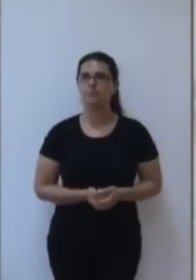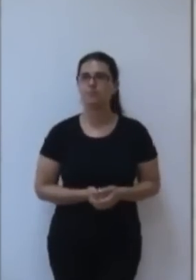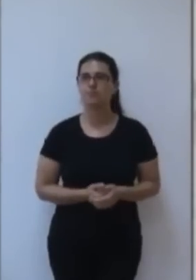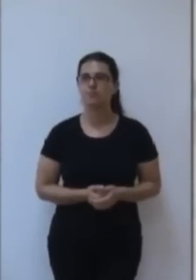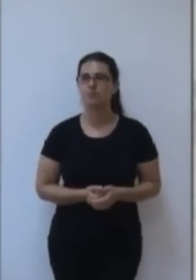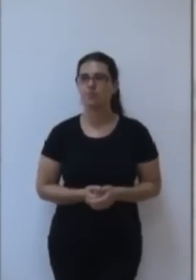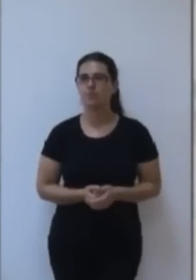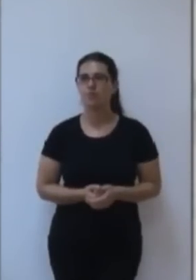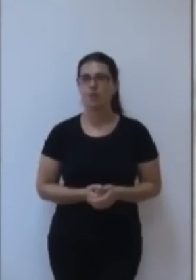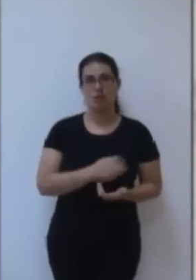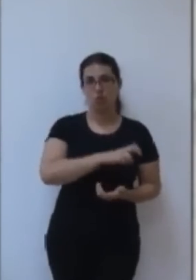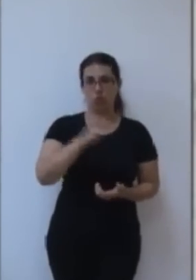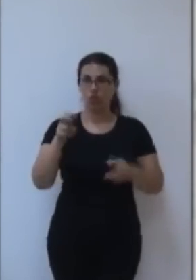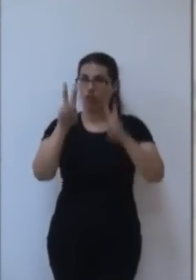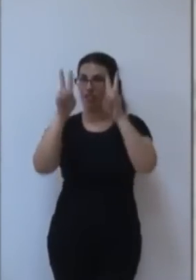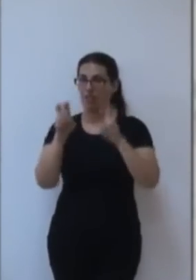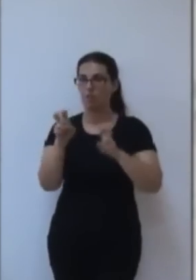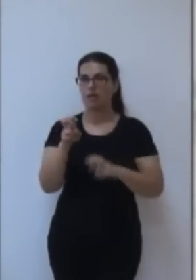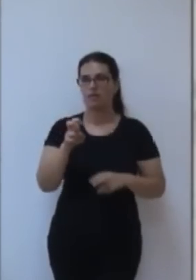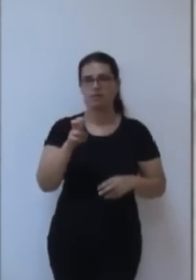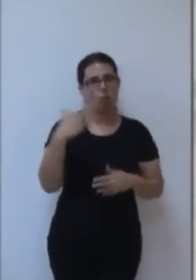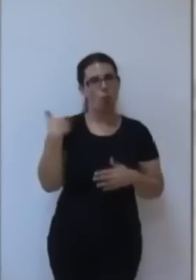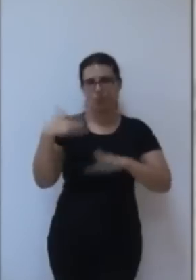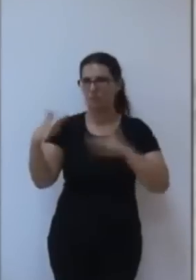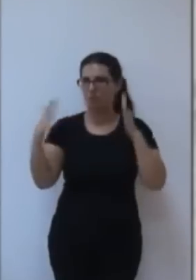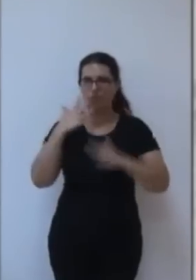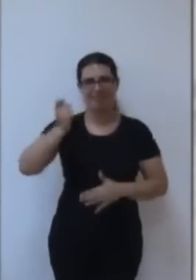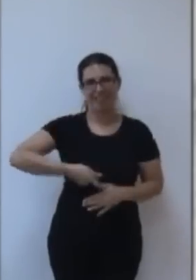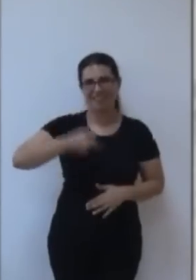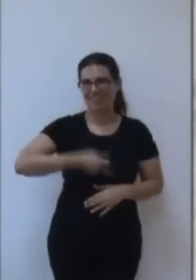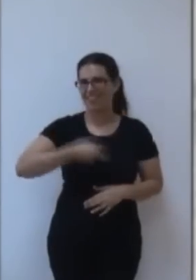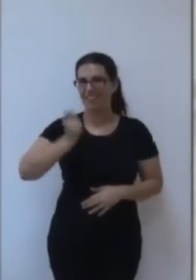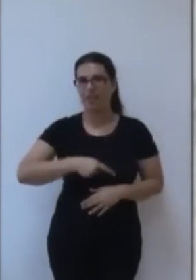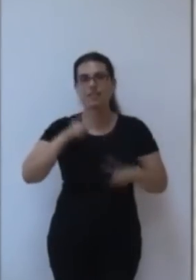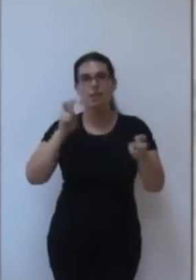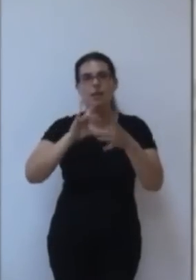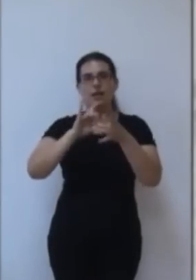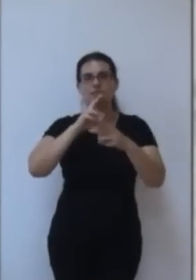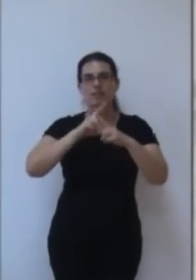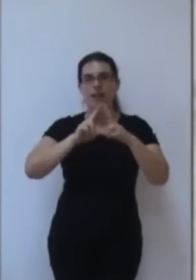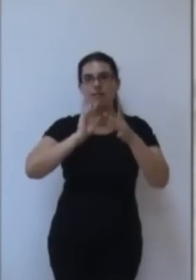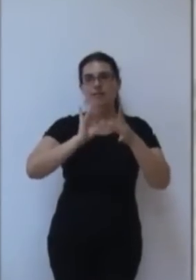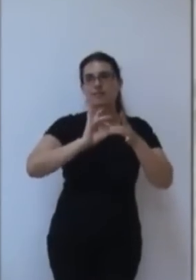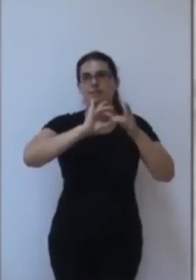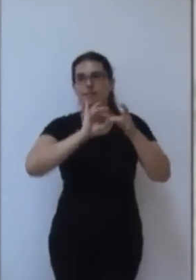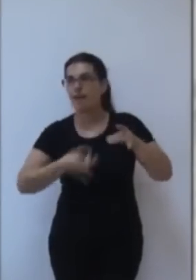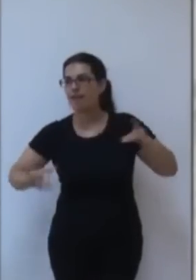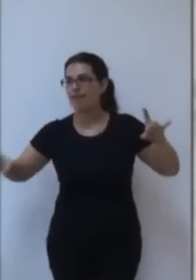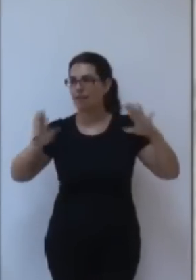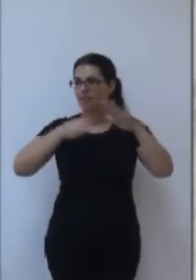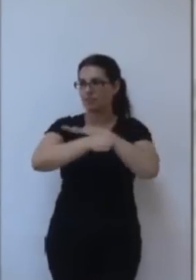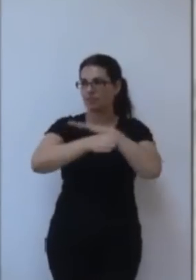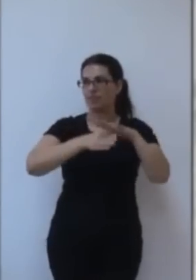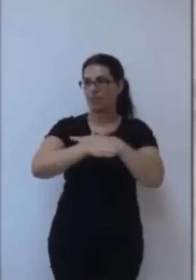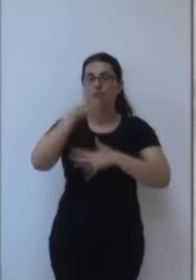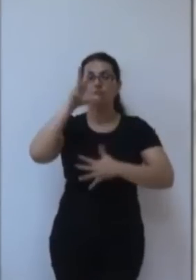Hay otro tema que sí suele estar saliendo últimamente también, es lo de la cadena de accesibilidad, ¿no? A veces también se buscan soluciones de